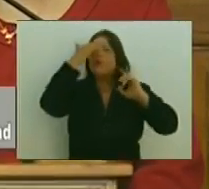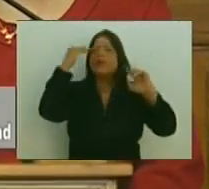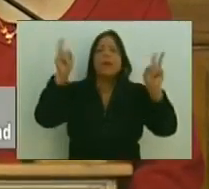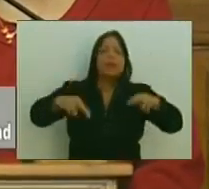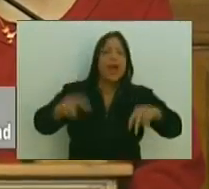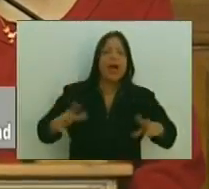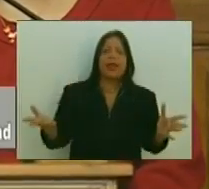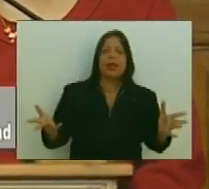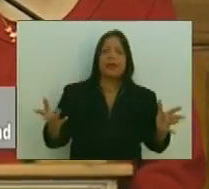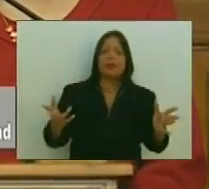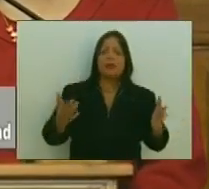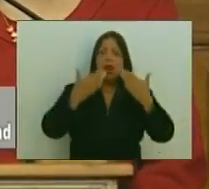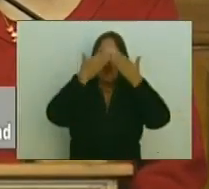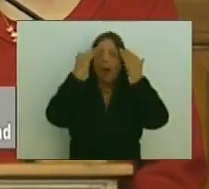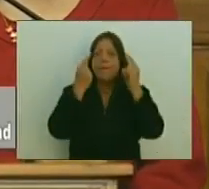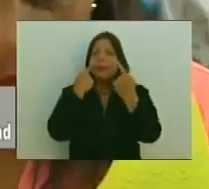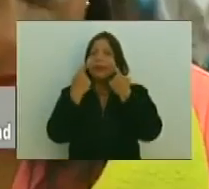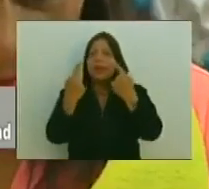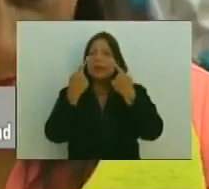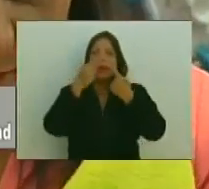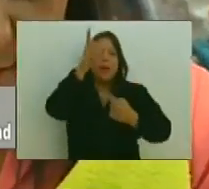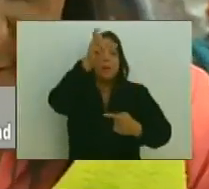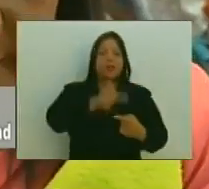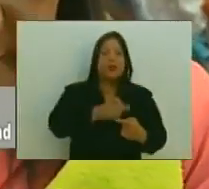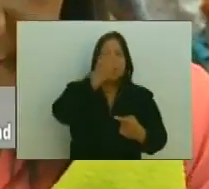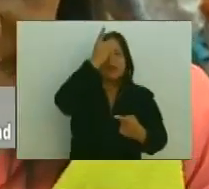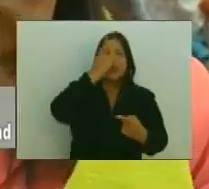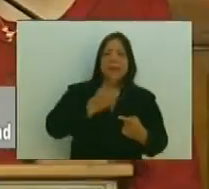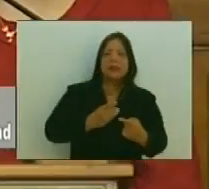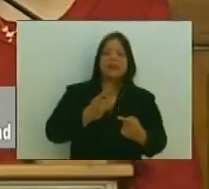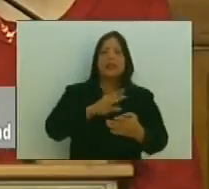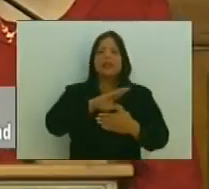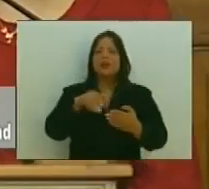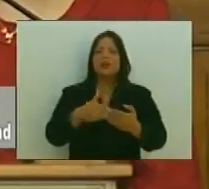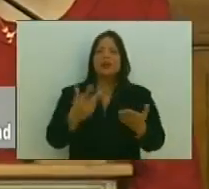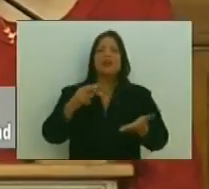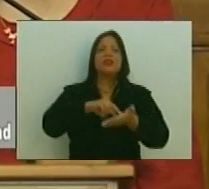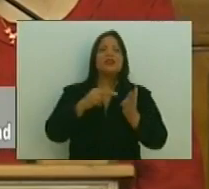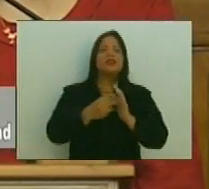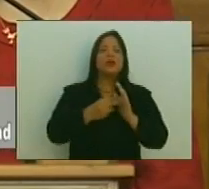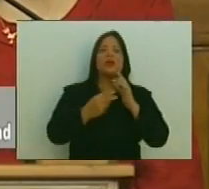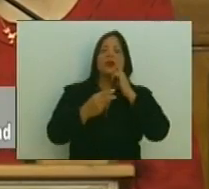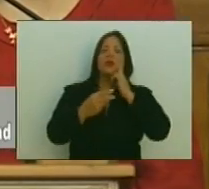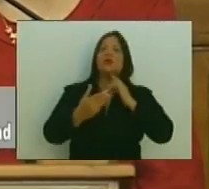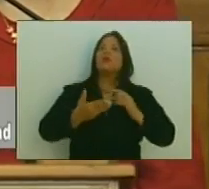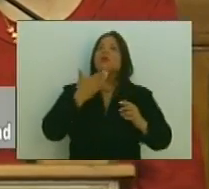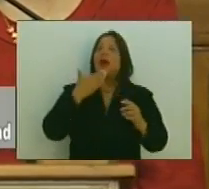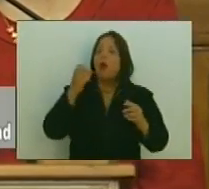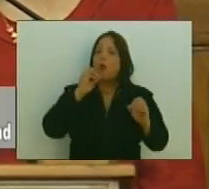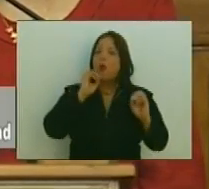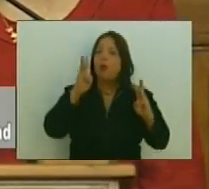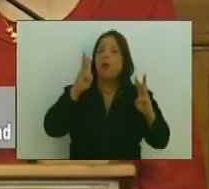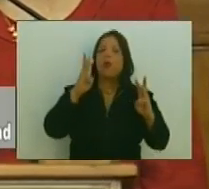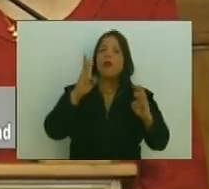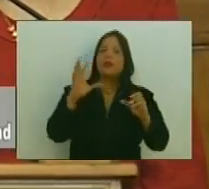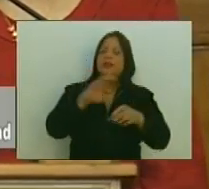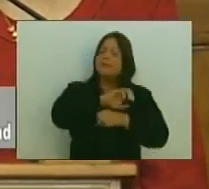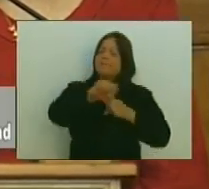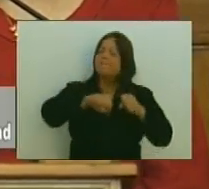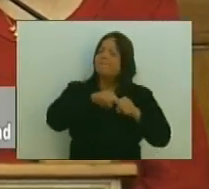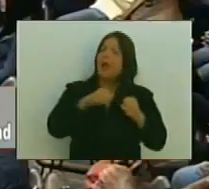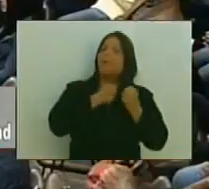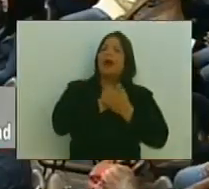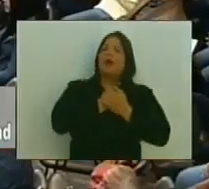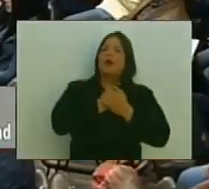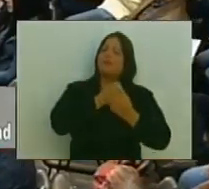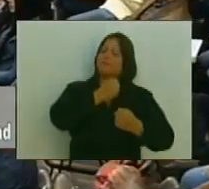nada. Estuvo pendiente de las personas con discapacidad y ese fue mi talón de Aquiles. Y me amarró y